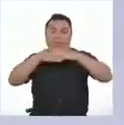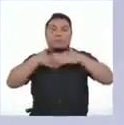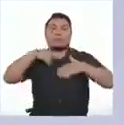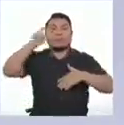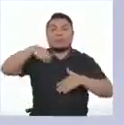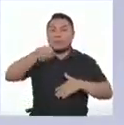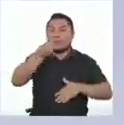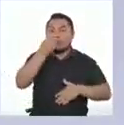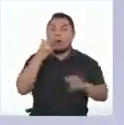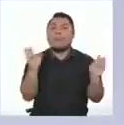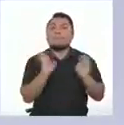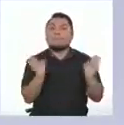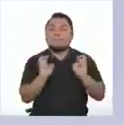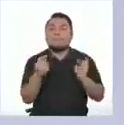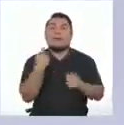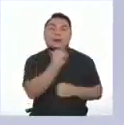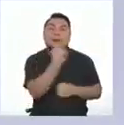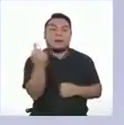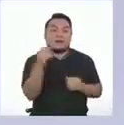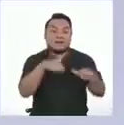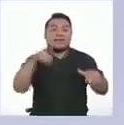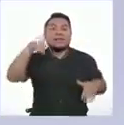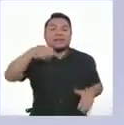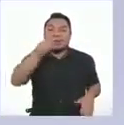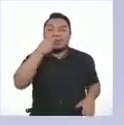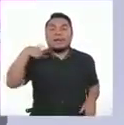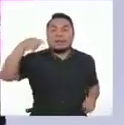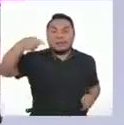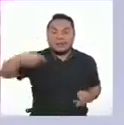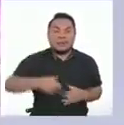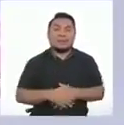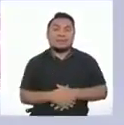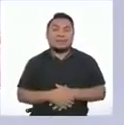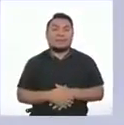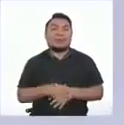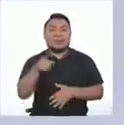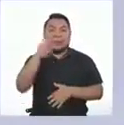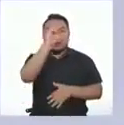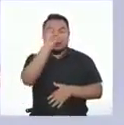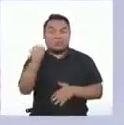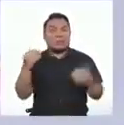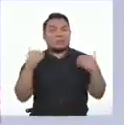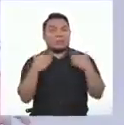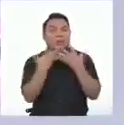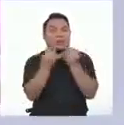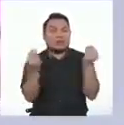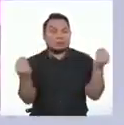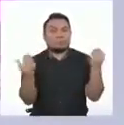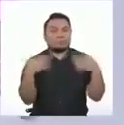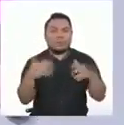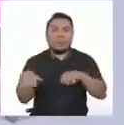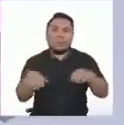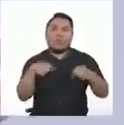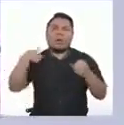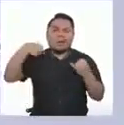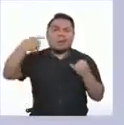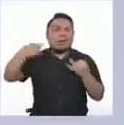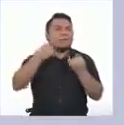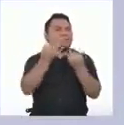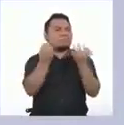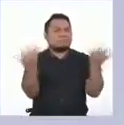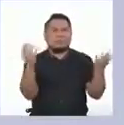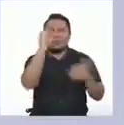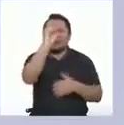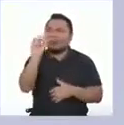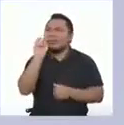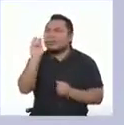cantidad necesaria de proteína que cada quien requiere por día. Los porcentajes tienen bastante utilidad en nuestra vida cotidiana.